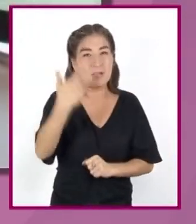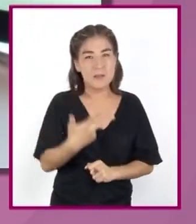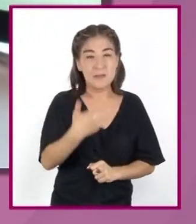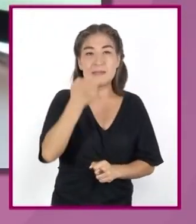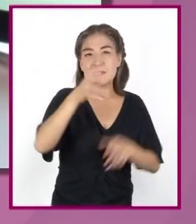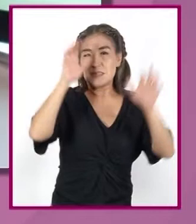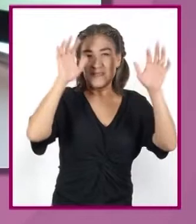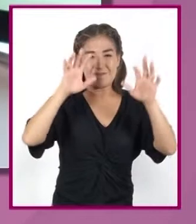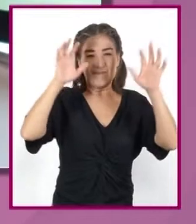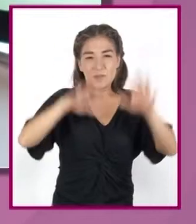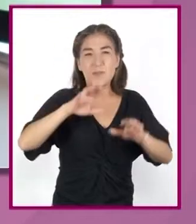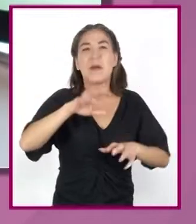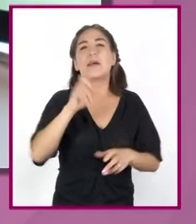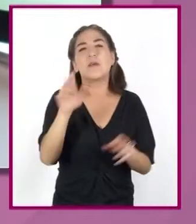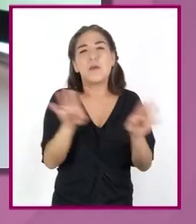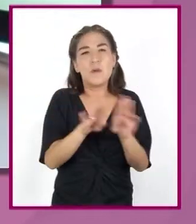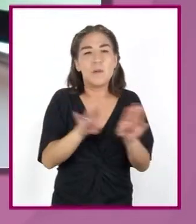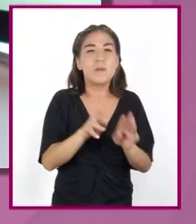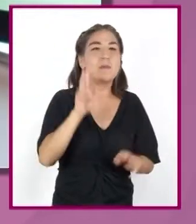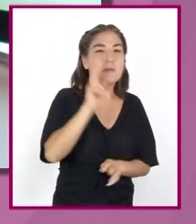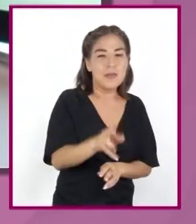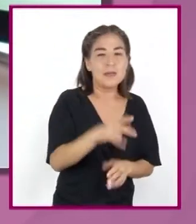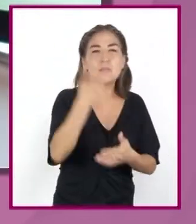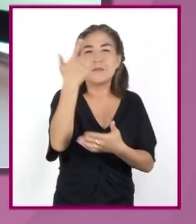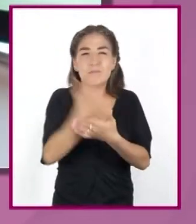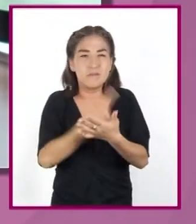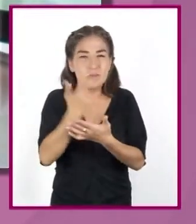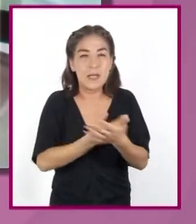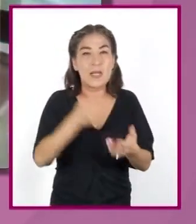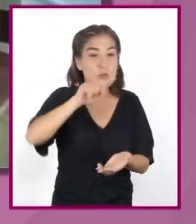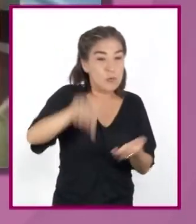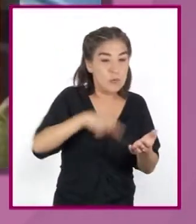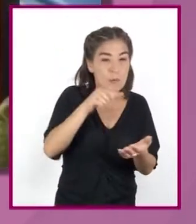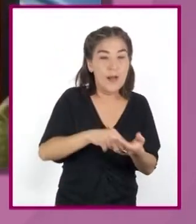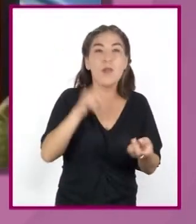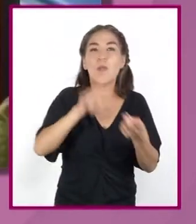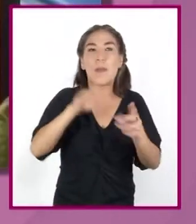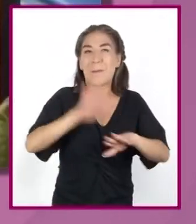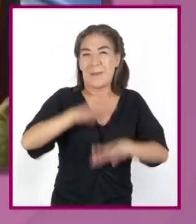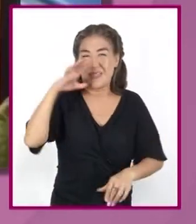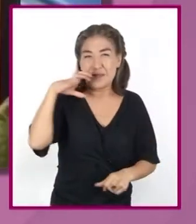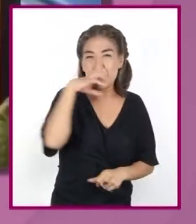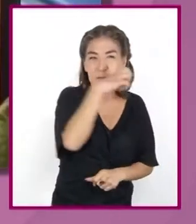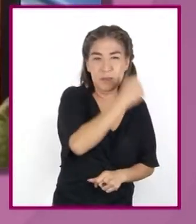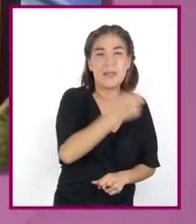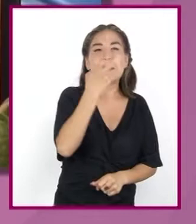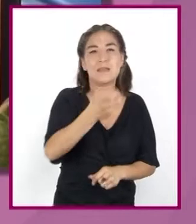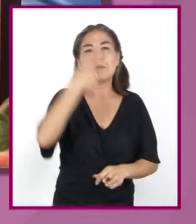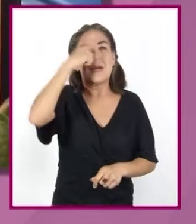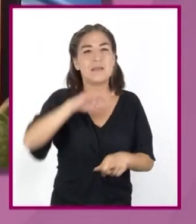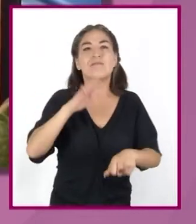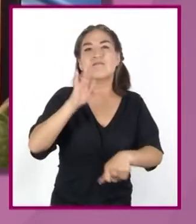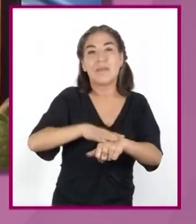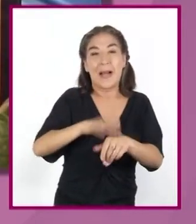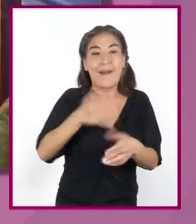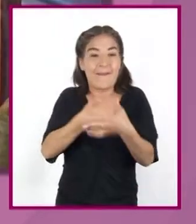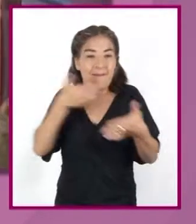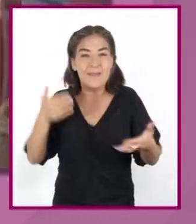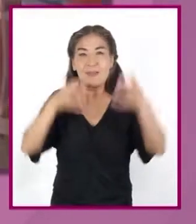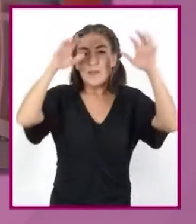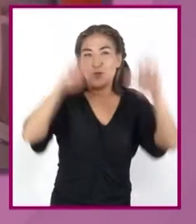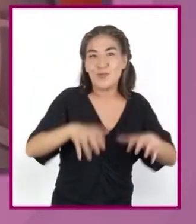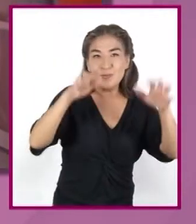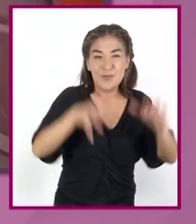La Conavio desarrolló un sistema de monitoreo de puntos de calor que se ha convertido en una valiosa alerta temprana de incendios,